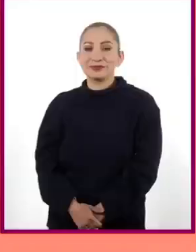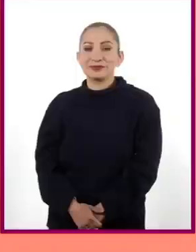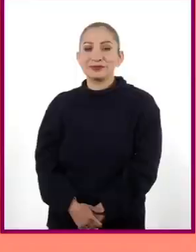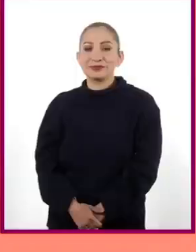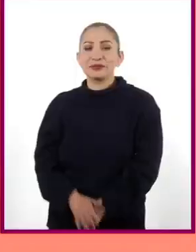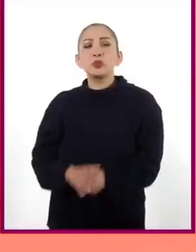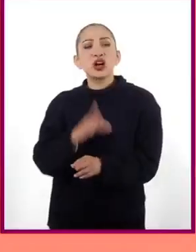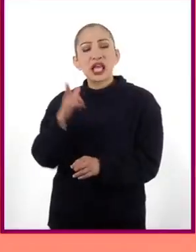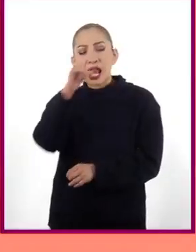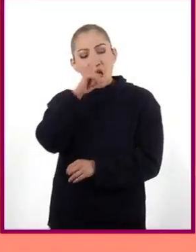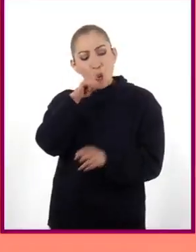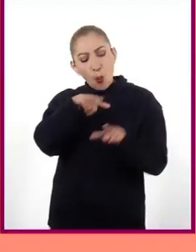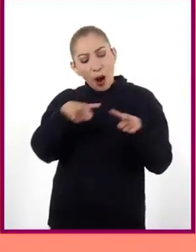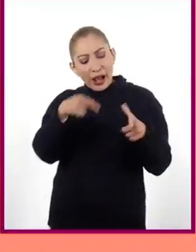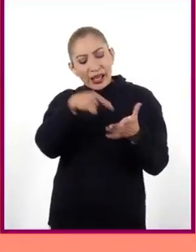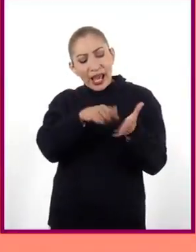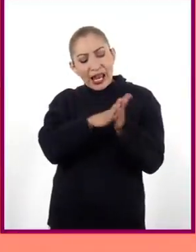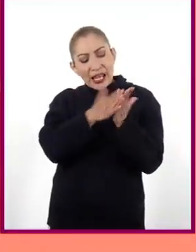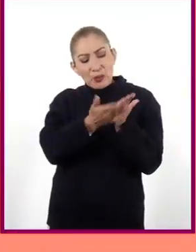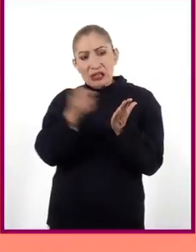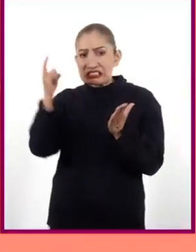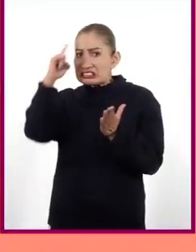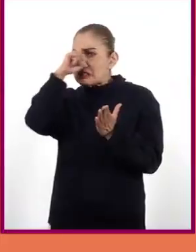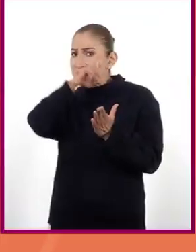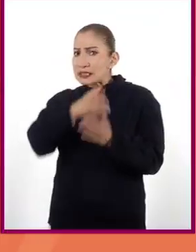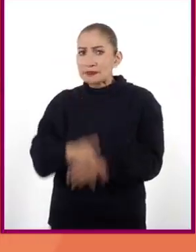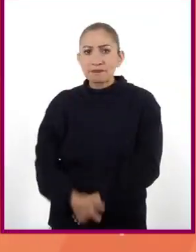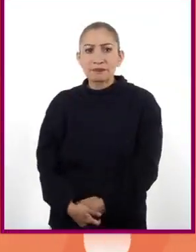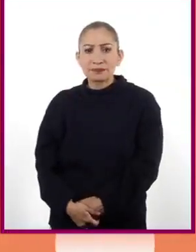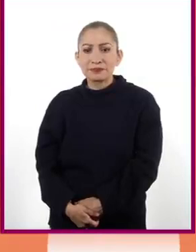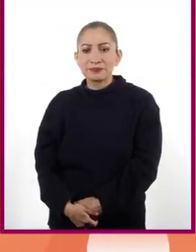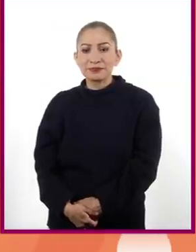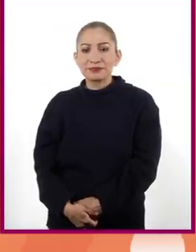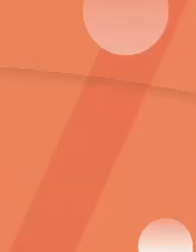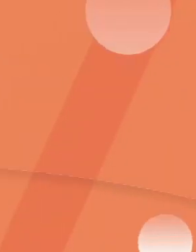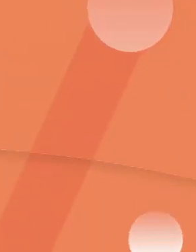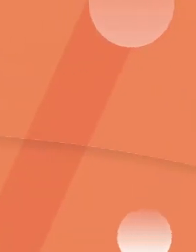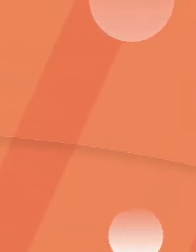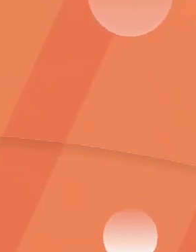¿Por qué el lenguaje de la novela puede ser complicado?